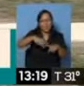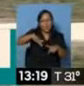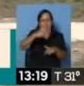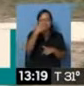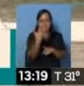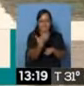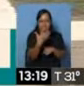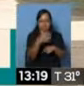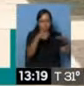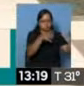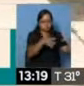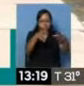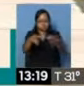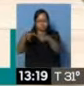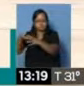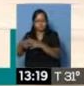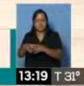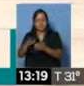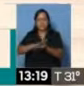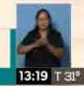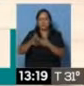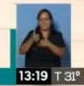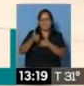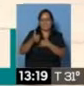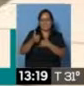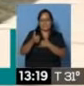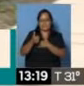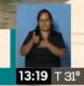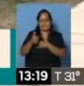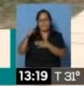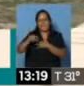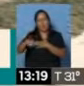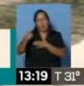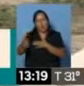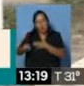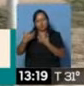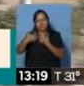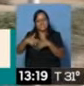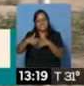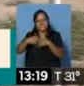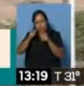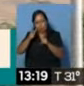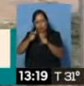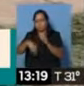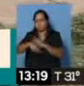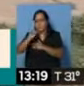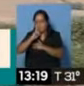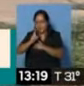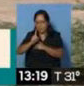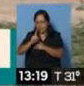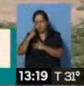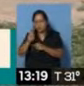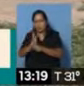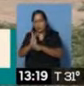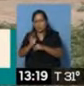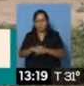pabellones este más un sexto que es diferenciado con otro sistema de seguridad para para internos de otra complejidad y todo lo